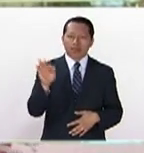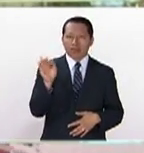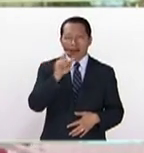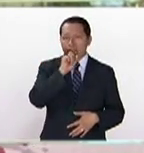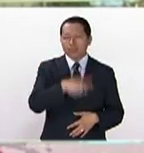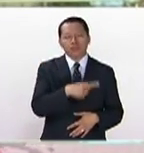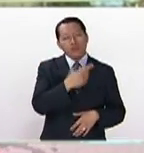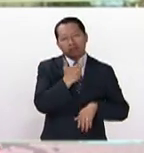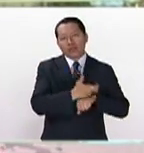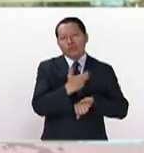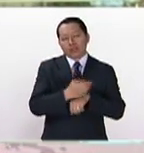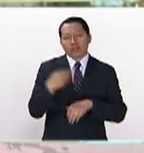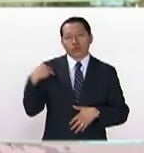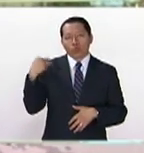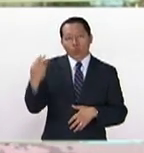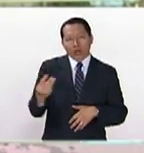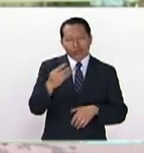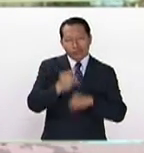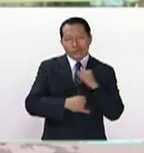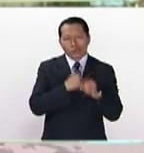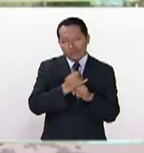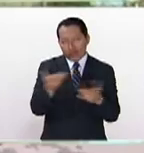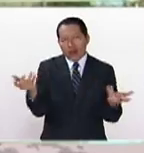de Washington en el escenario internacional.